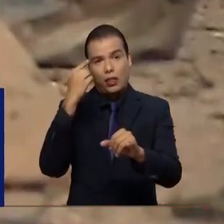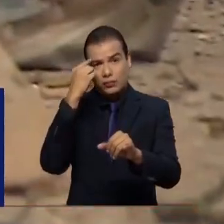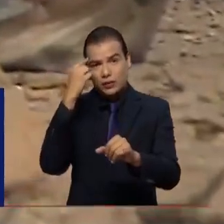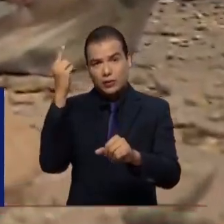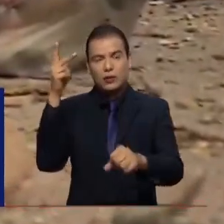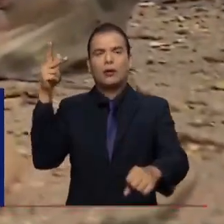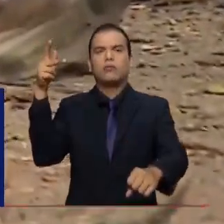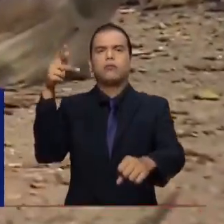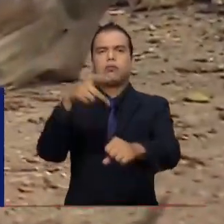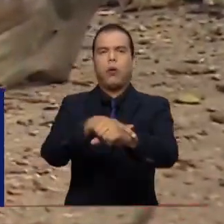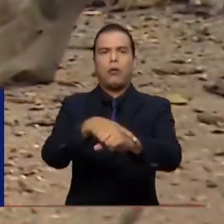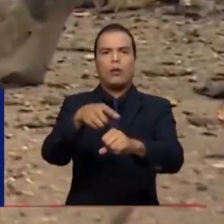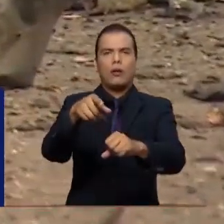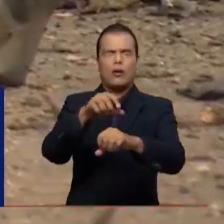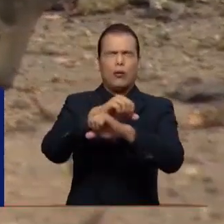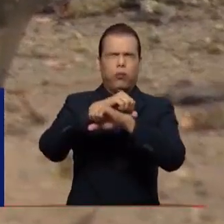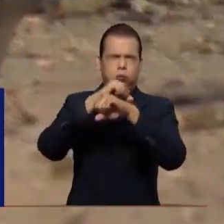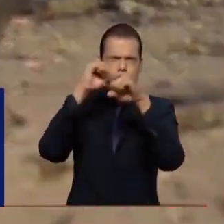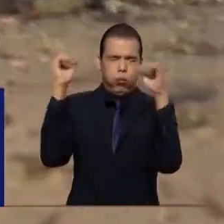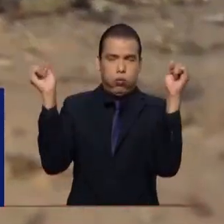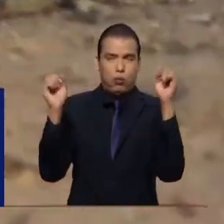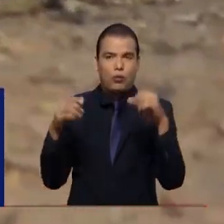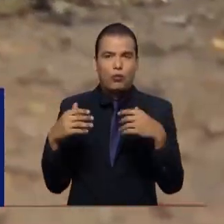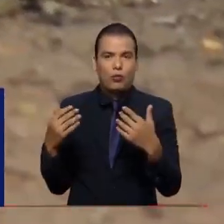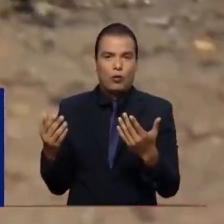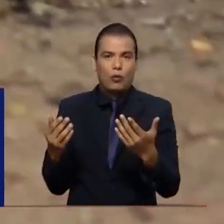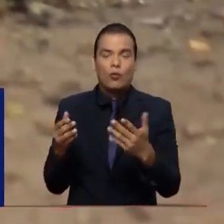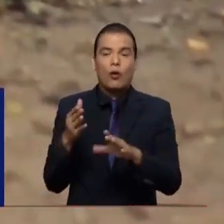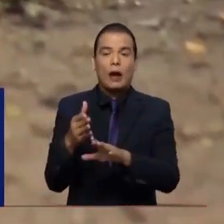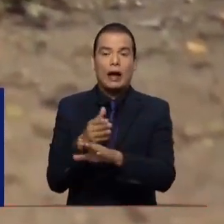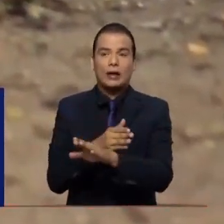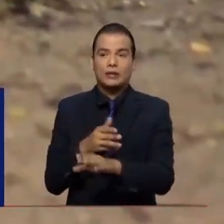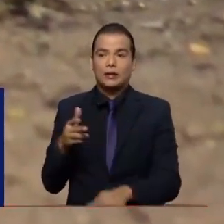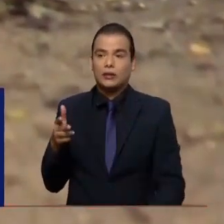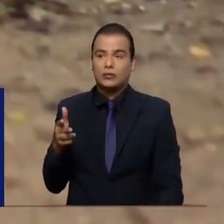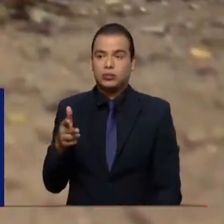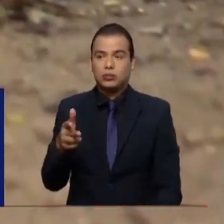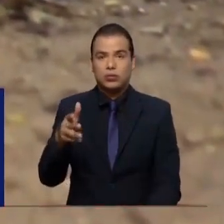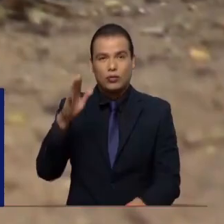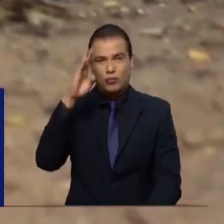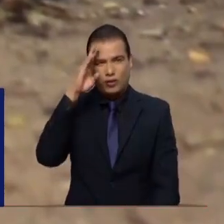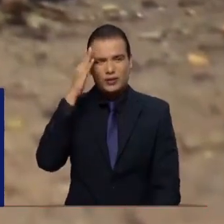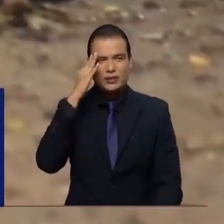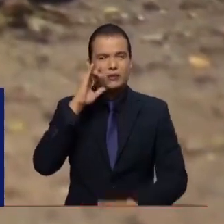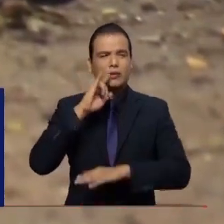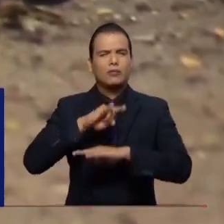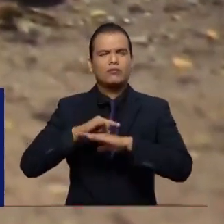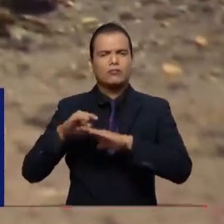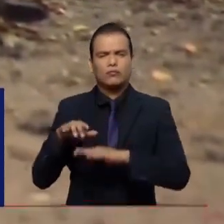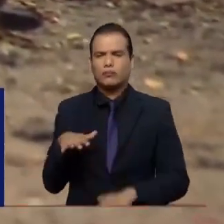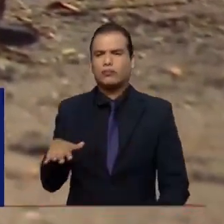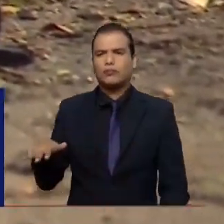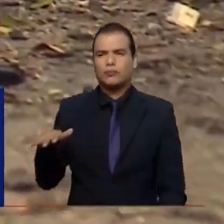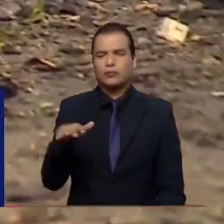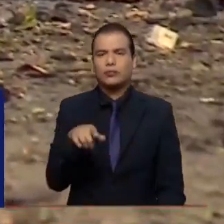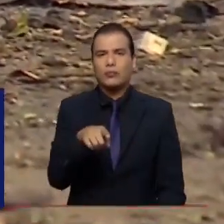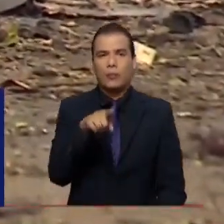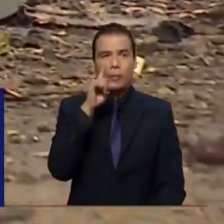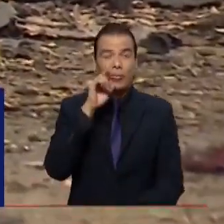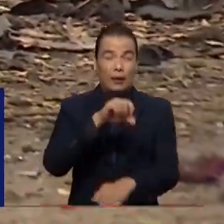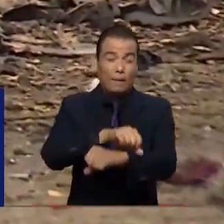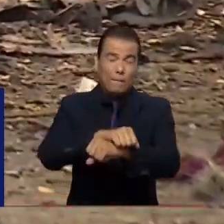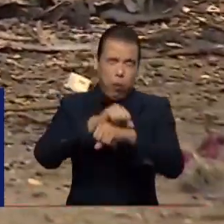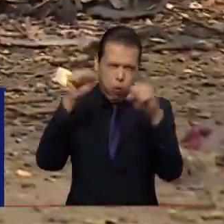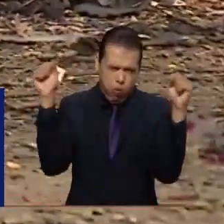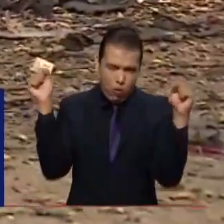ser detonado de manera controlada el paso de una patrulla de la policía que constantemente hace su recorrido por esta vía importante